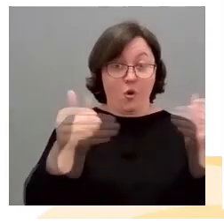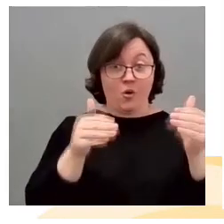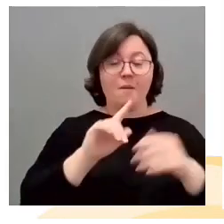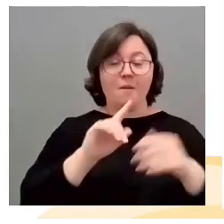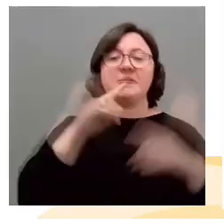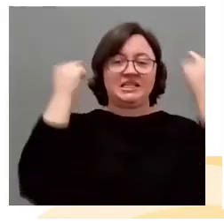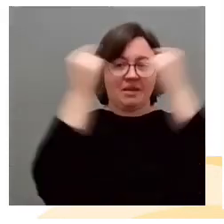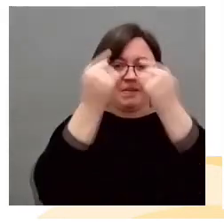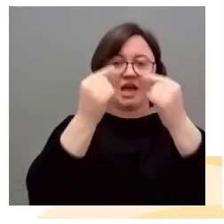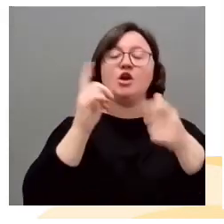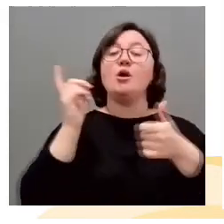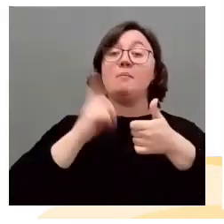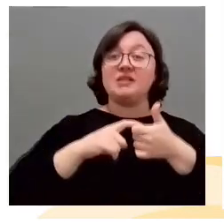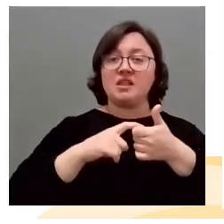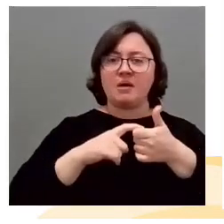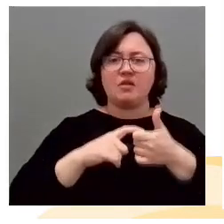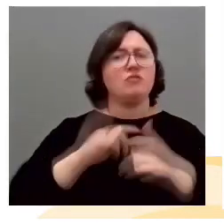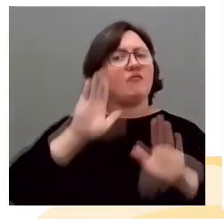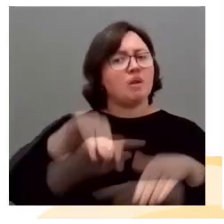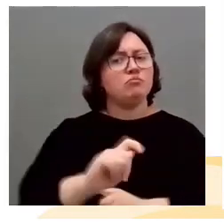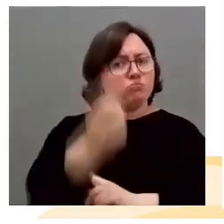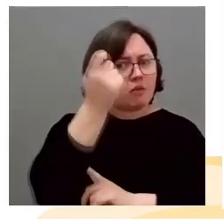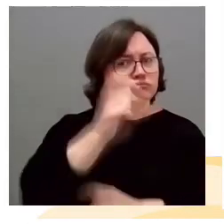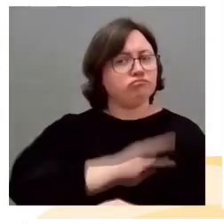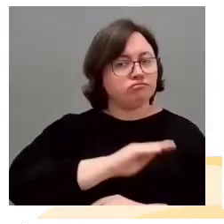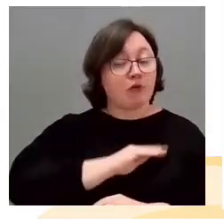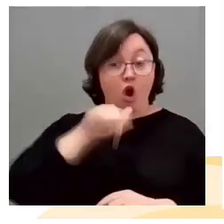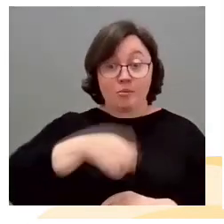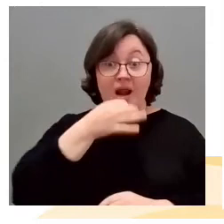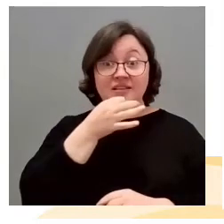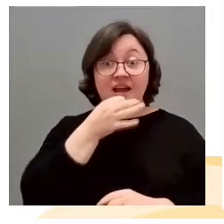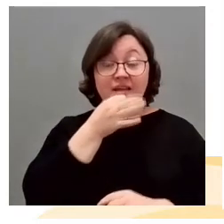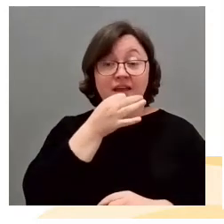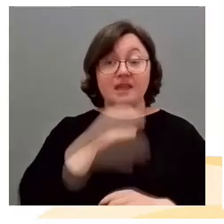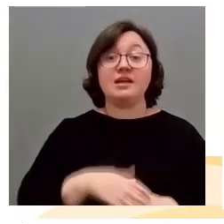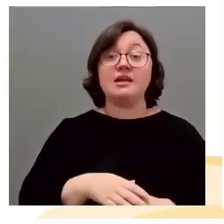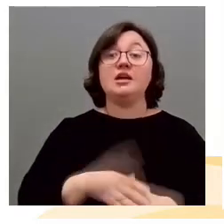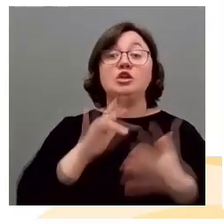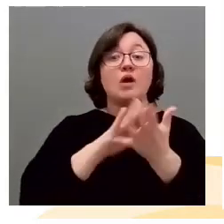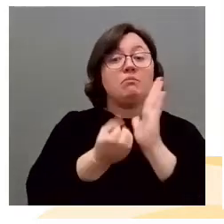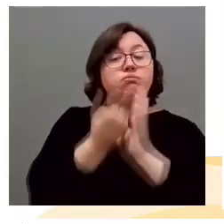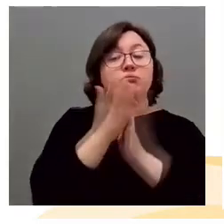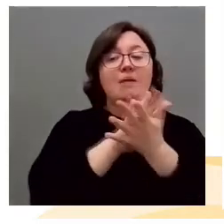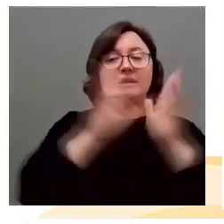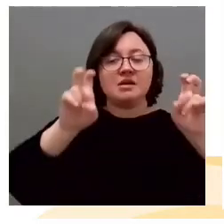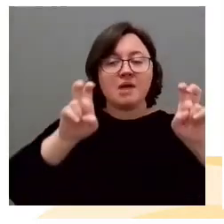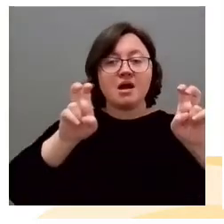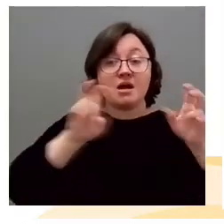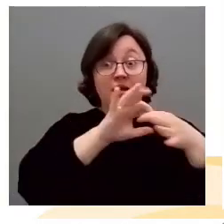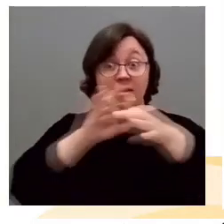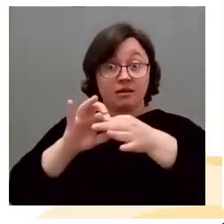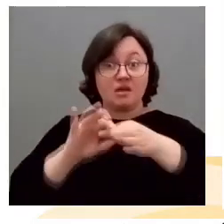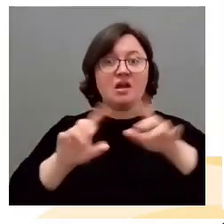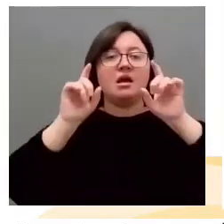primer seminario sobre participación, que fue todo un éxito, y esta tarde pondremos sobre la mesa cuestiones esenciales en relación